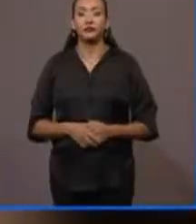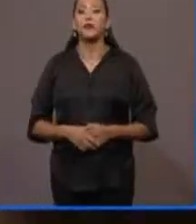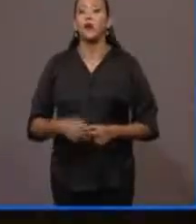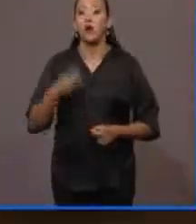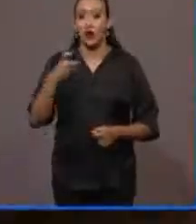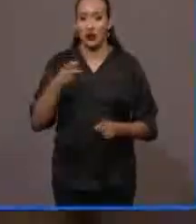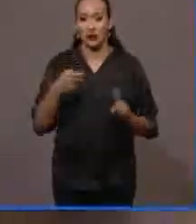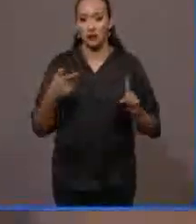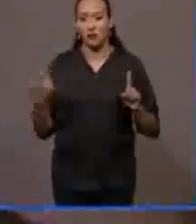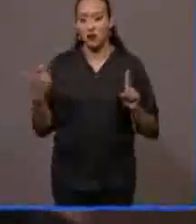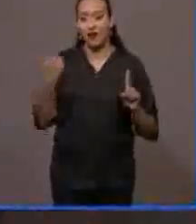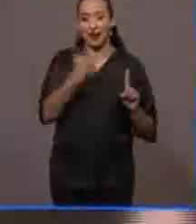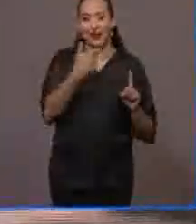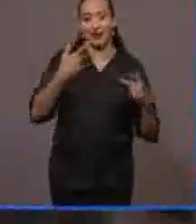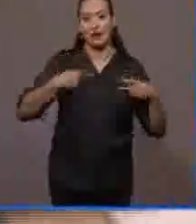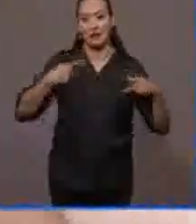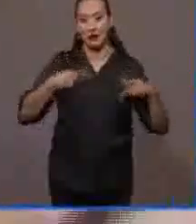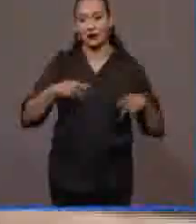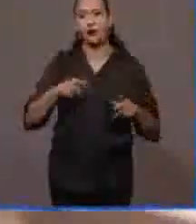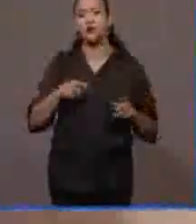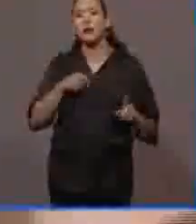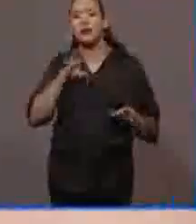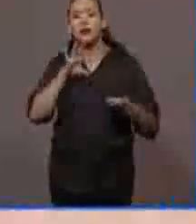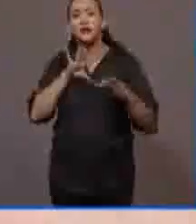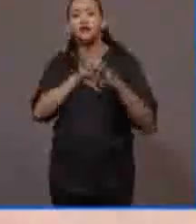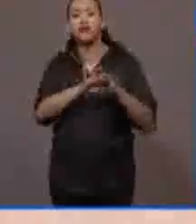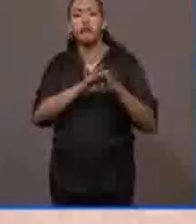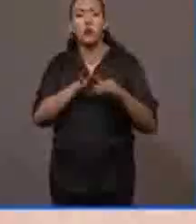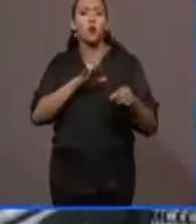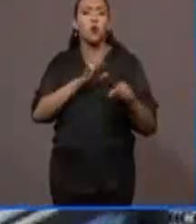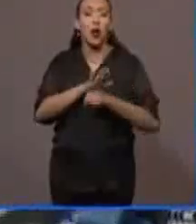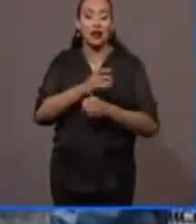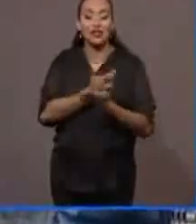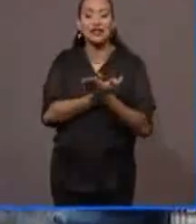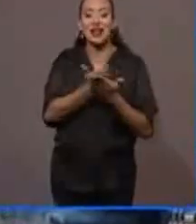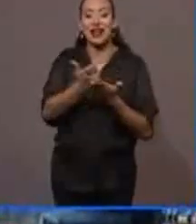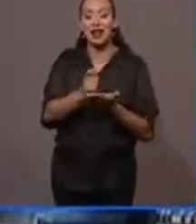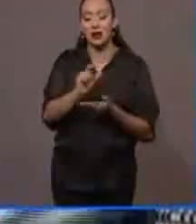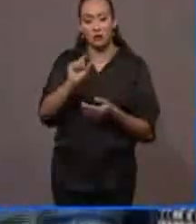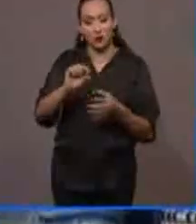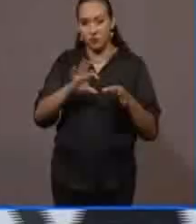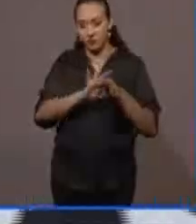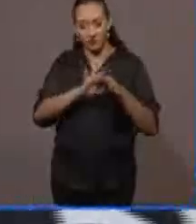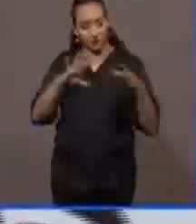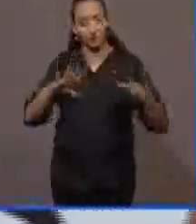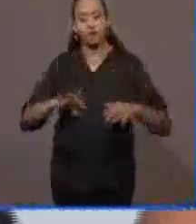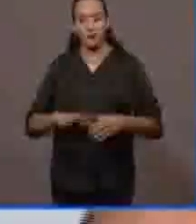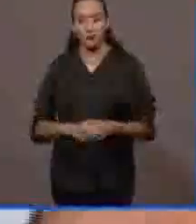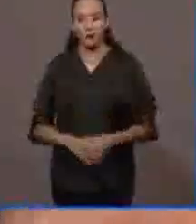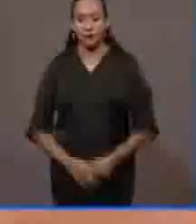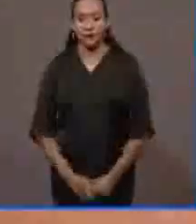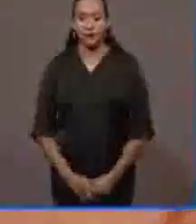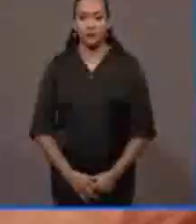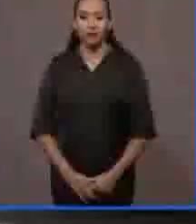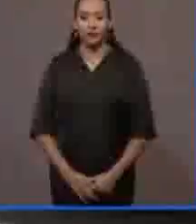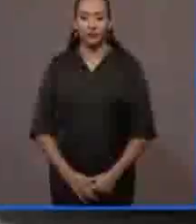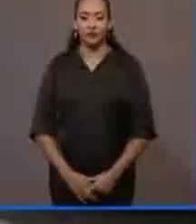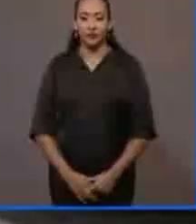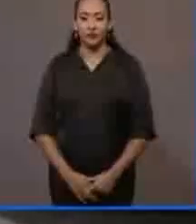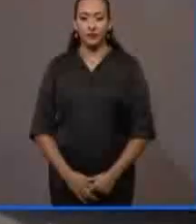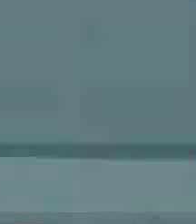este motivo, la indemnización correspondiente en este caso, debe desvincularse del concepto de salario